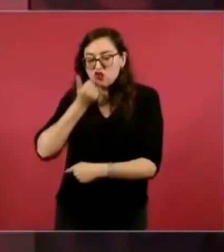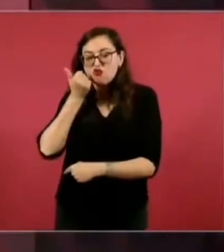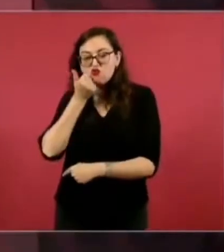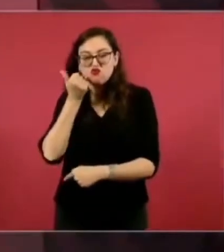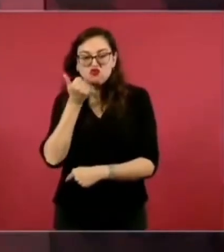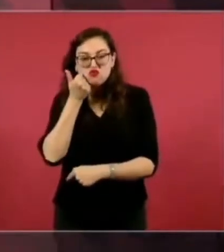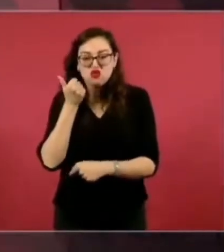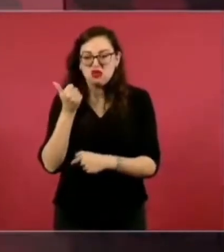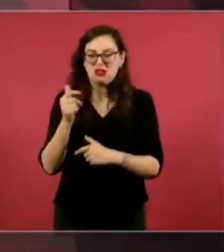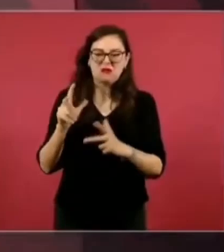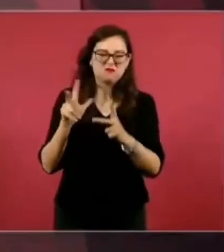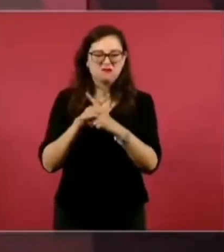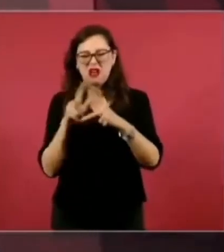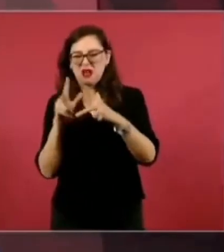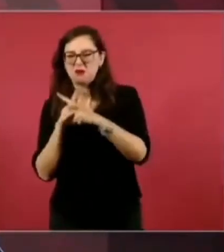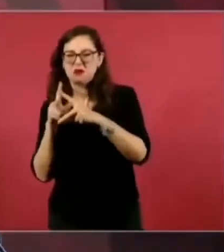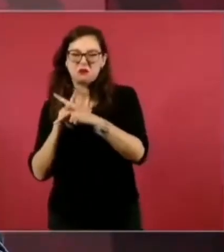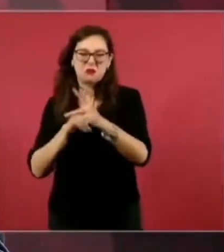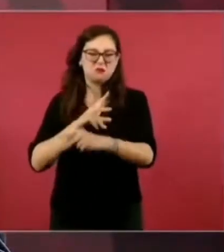y